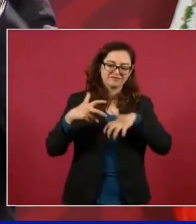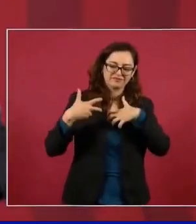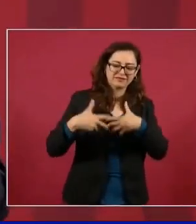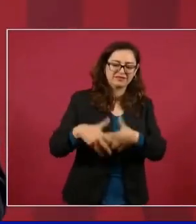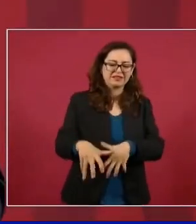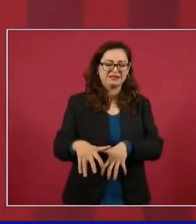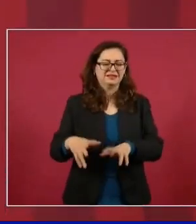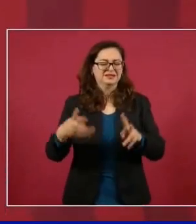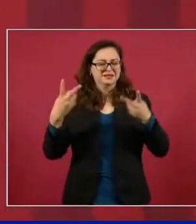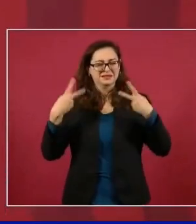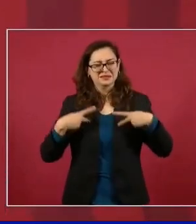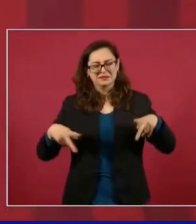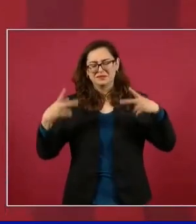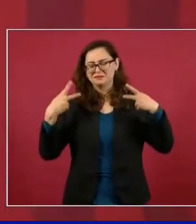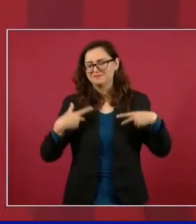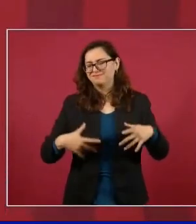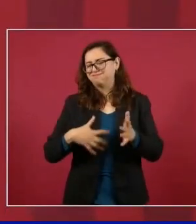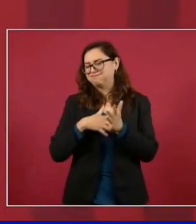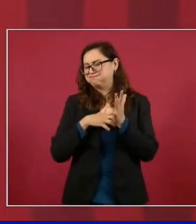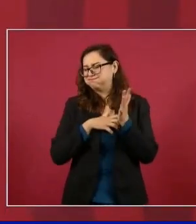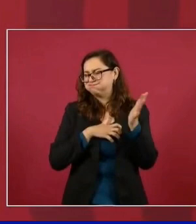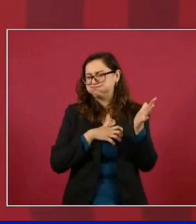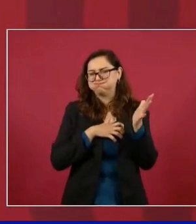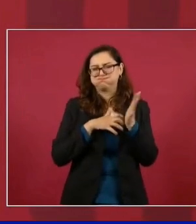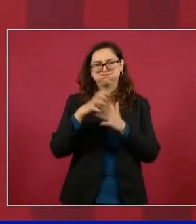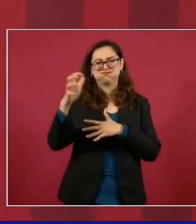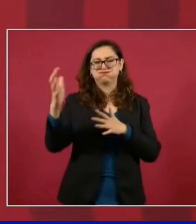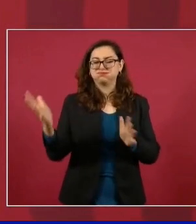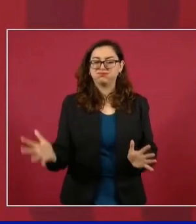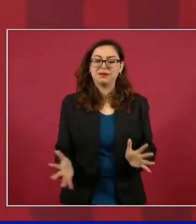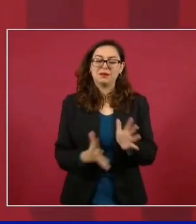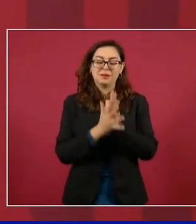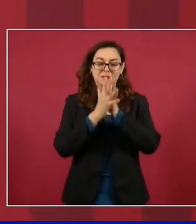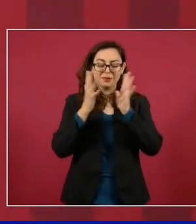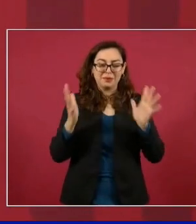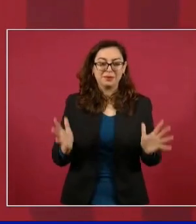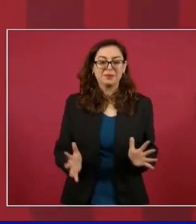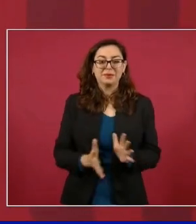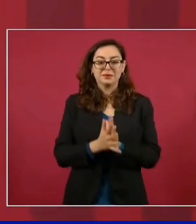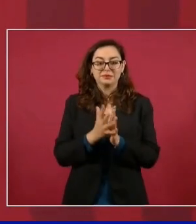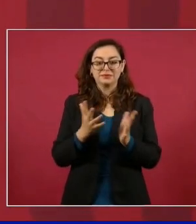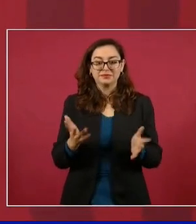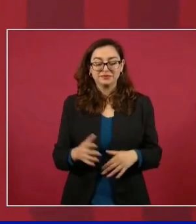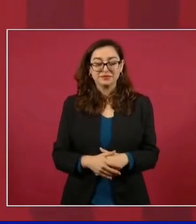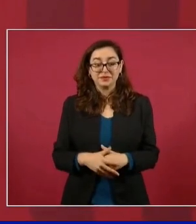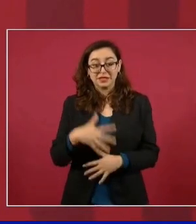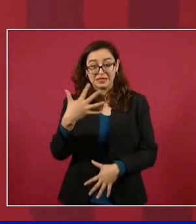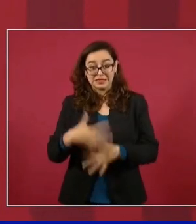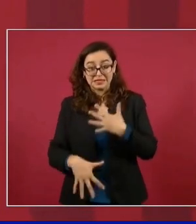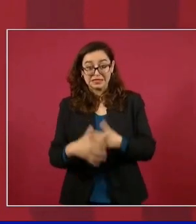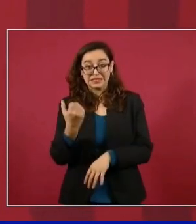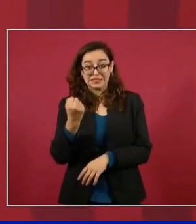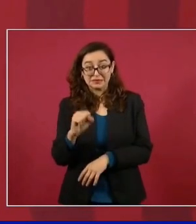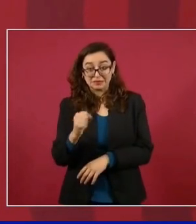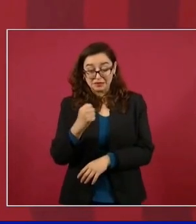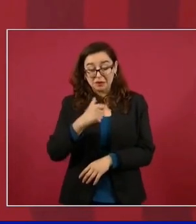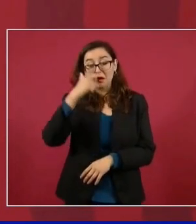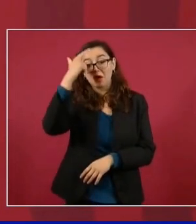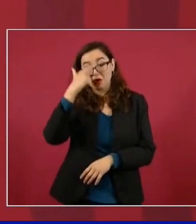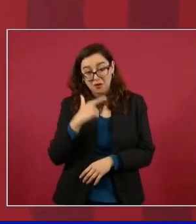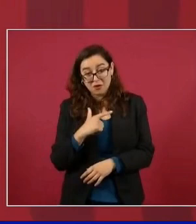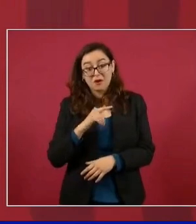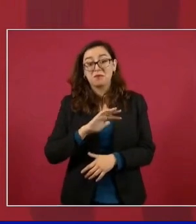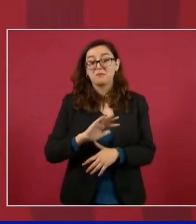miles de ciudadanos, no solo la noche del grito, sino al día